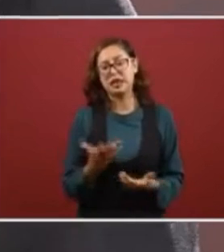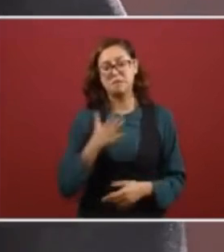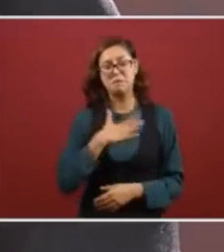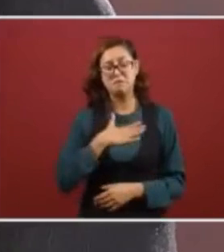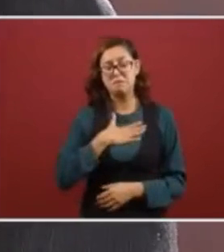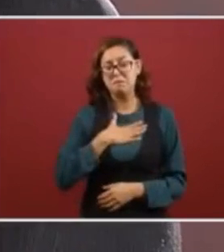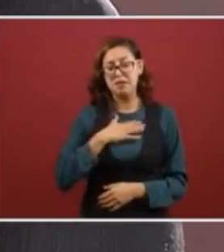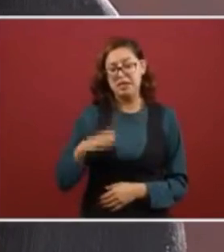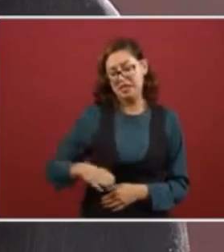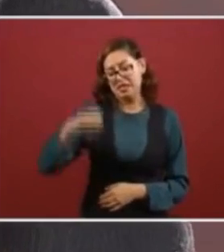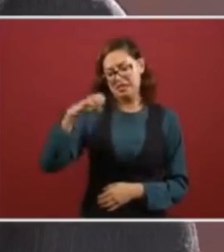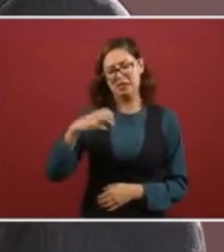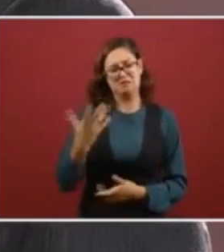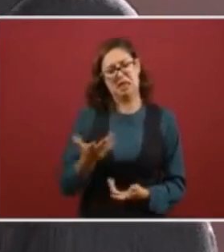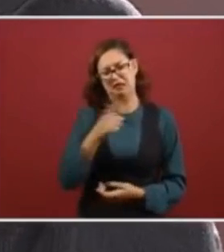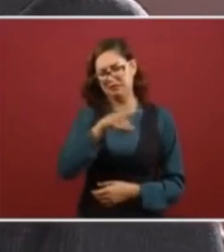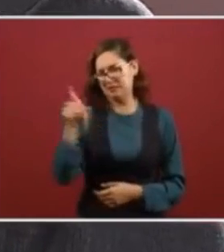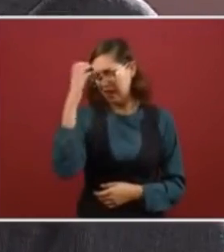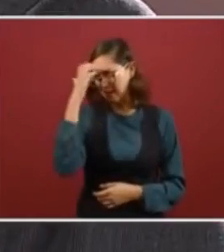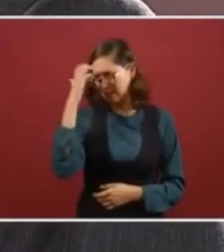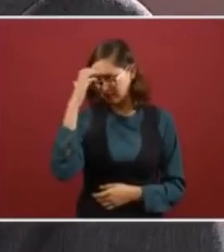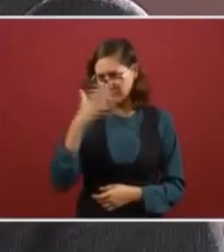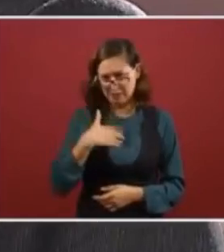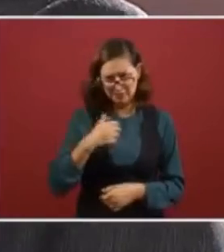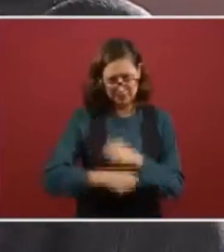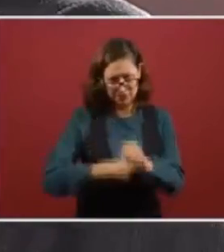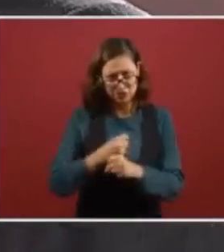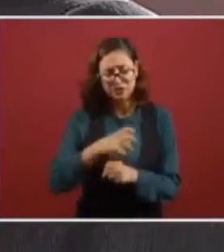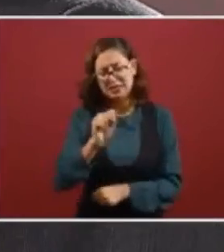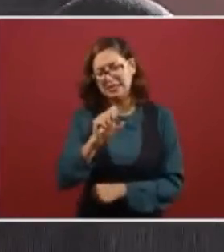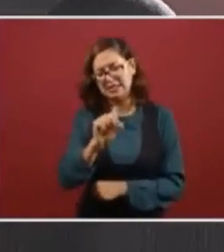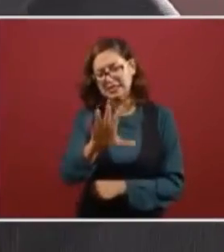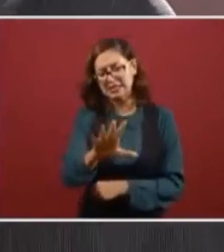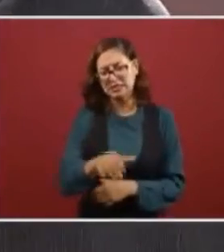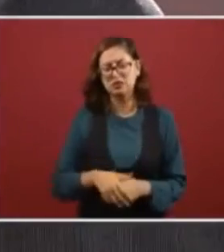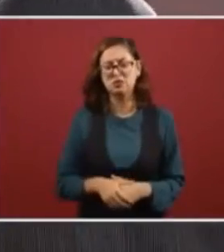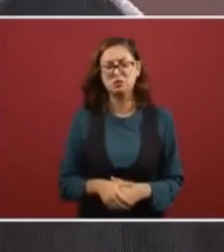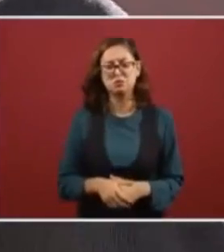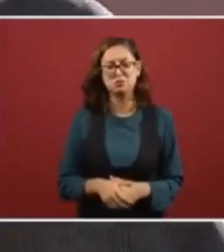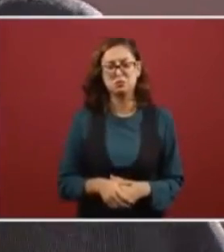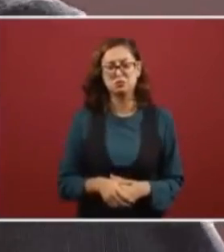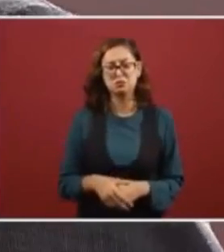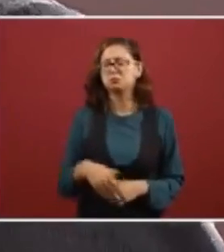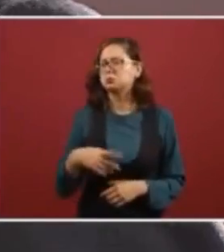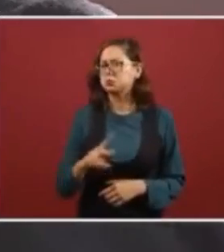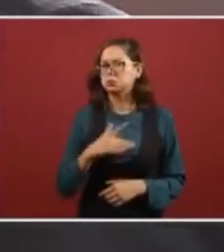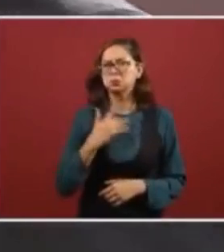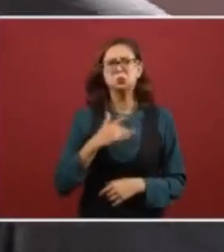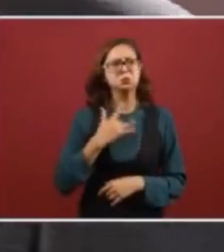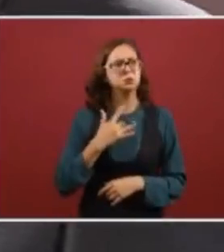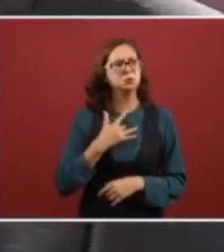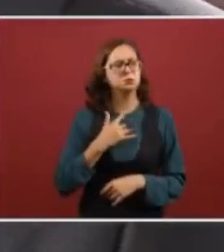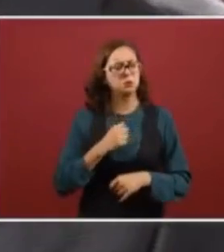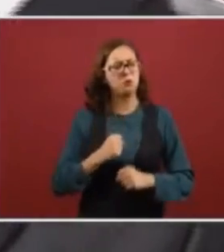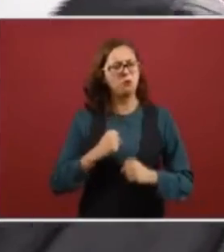les haya gustado toda esta información. De ser así, no olvides suscribirte a este canal y activar la campanita de notificaciones para que te lleguen